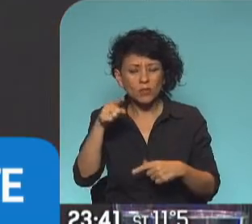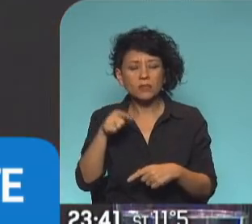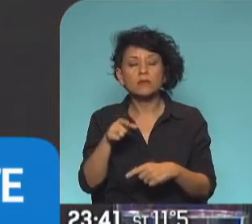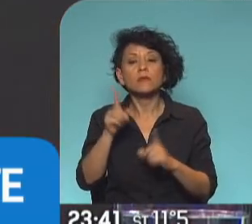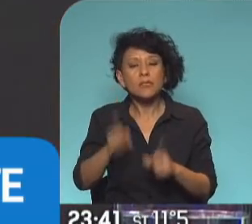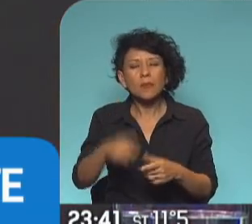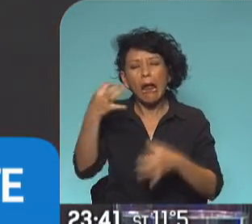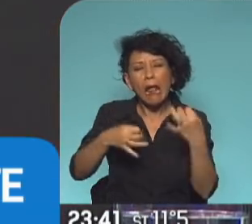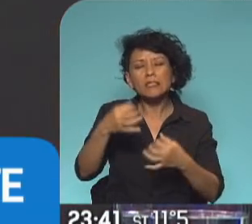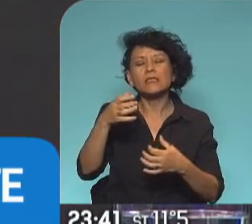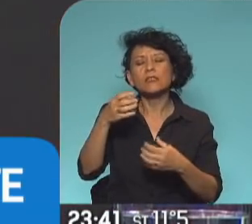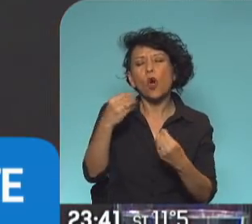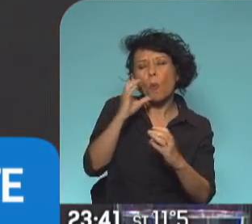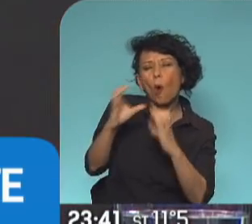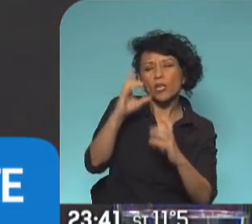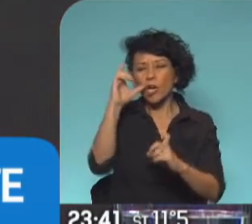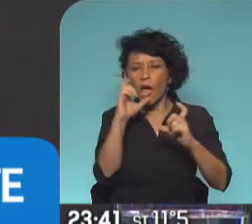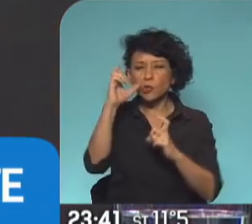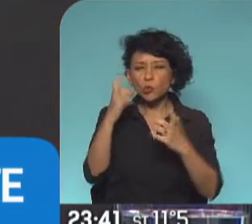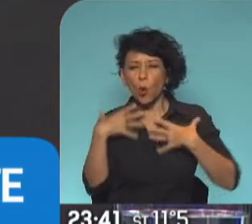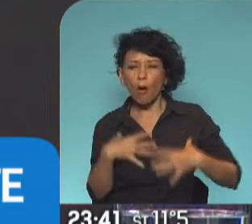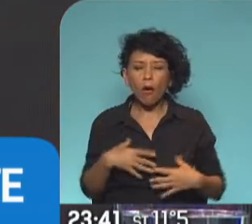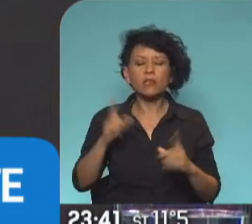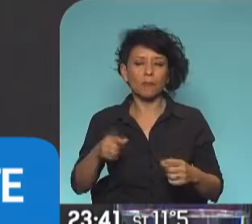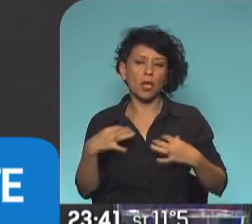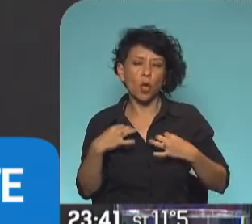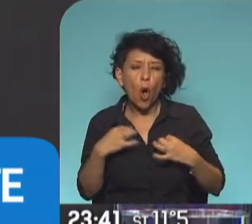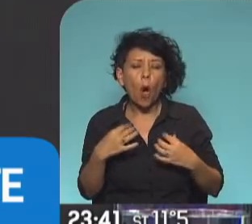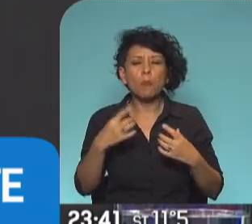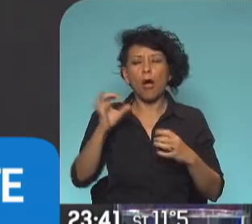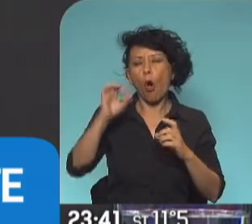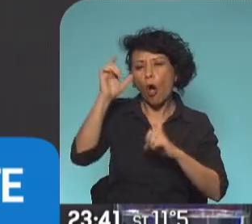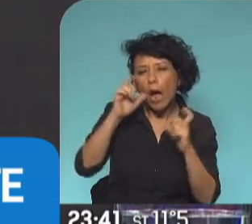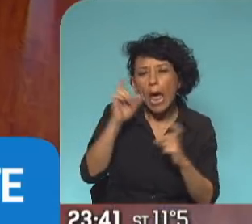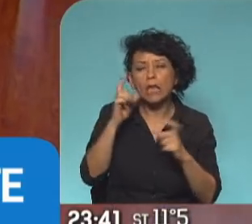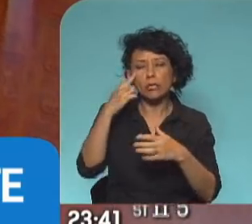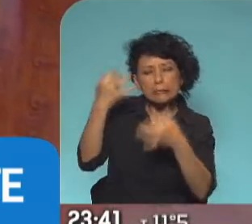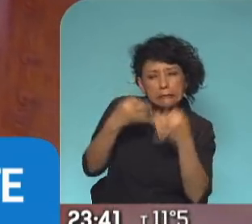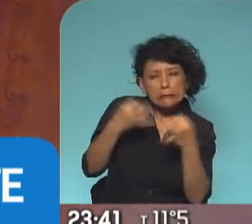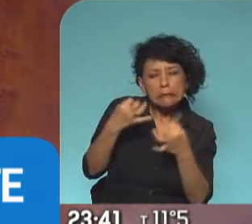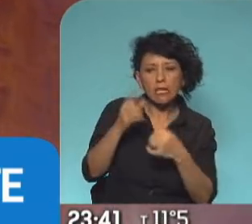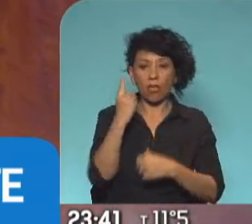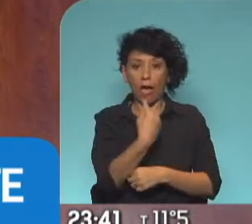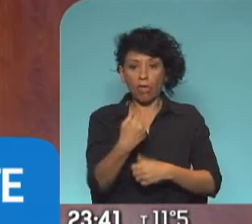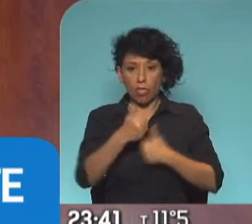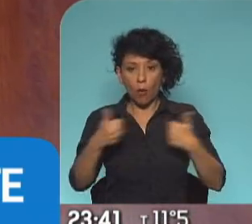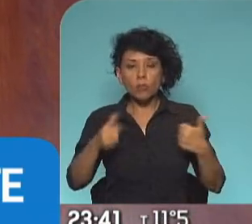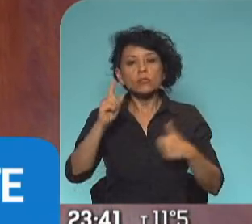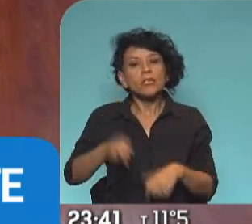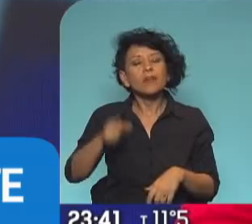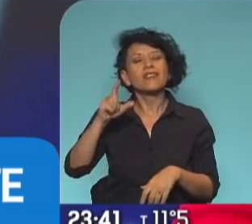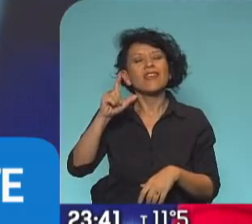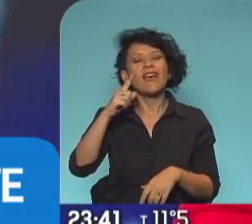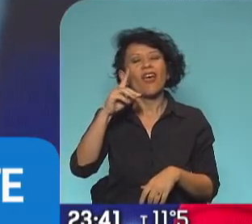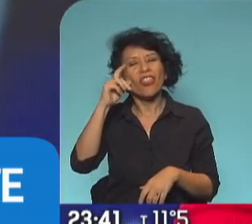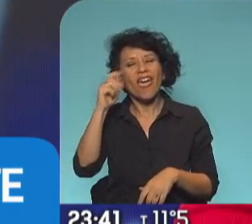la comunicación no verbal. Estamos analizando desde la vestimenta hasta cada uno de los gestos de los candidatos. Estamos también con Carlos De Angelis, que es